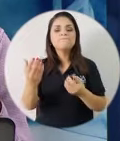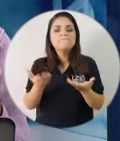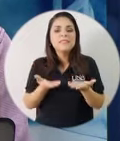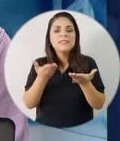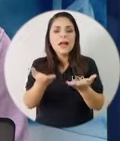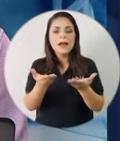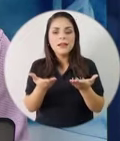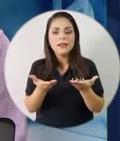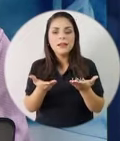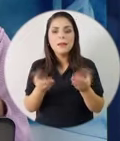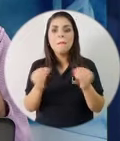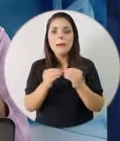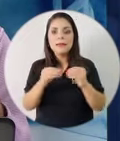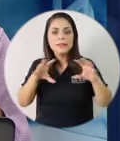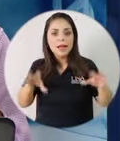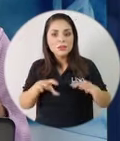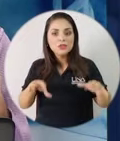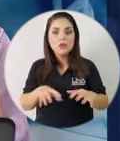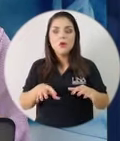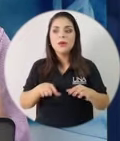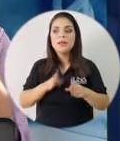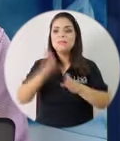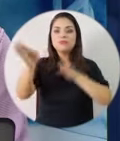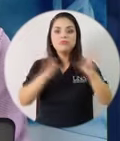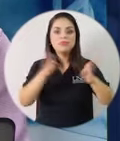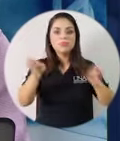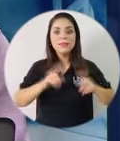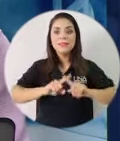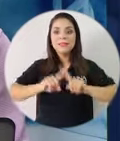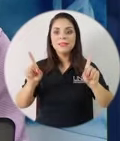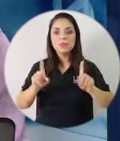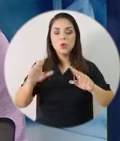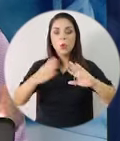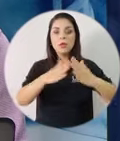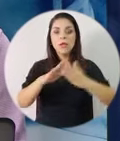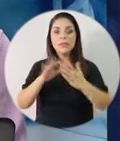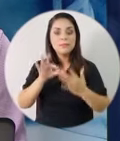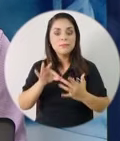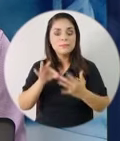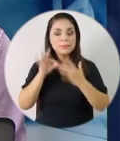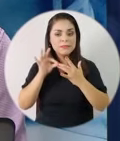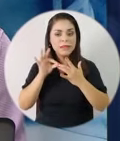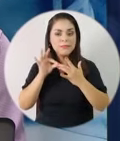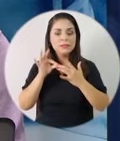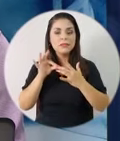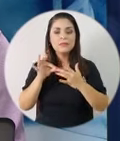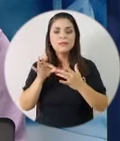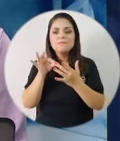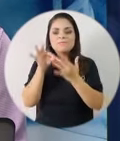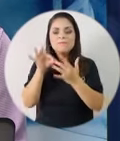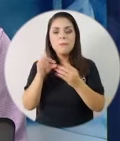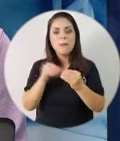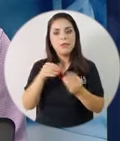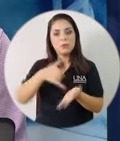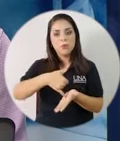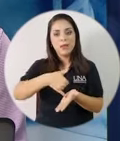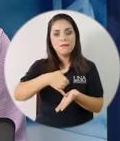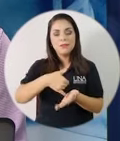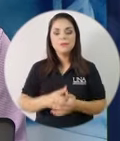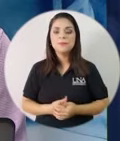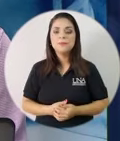oferta programática y de acción y extensión en las diferentes comunidades del país, especialmente en las